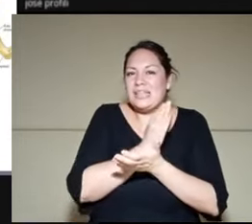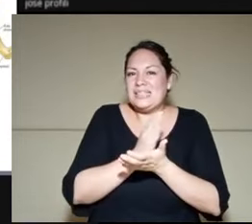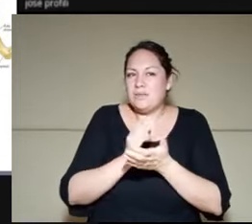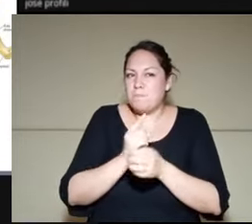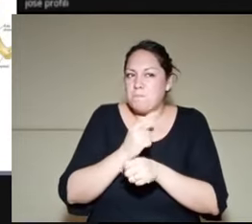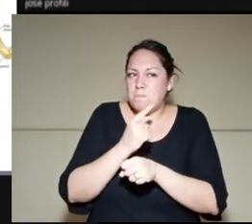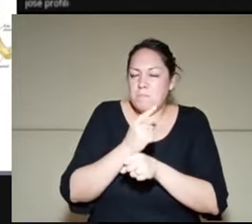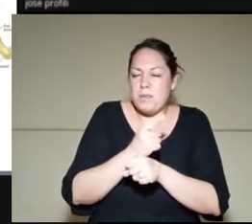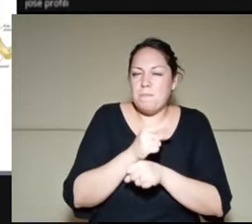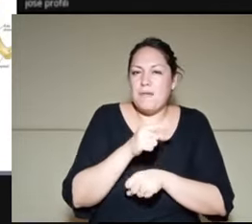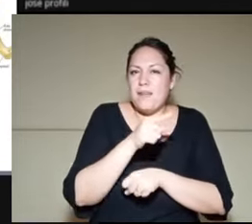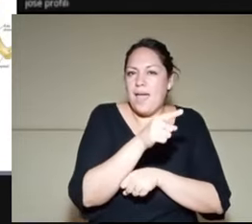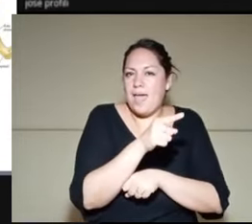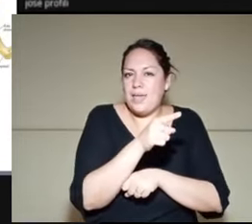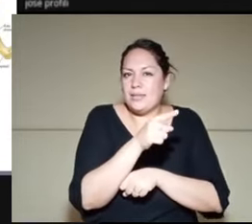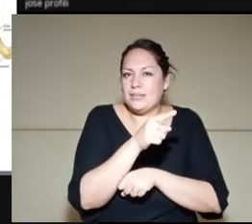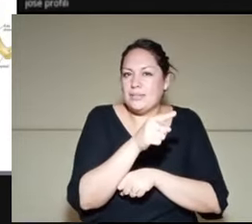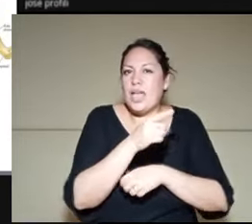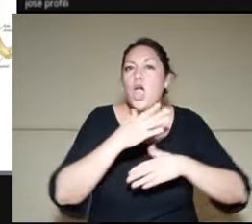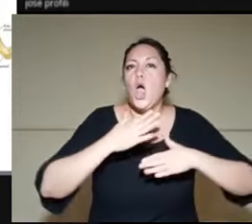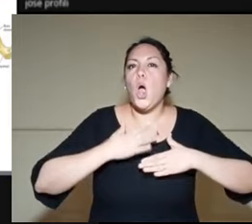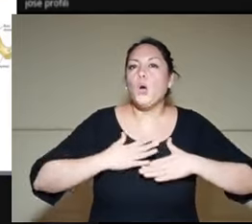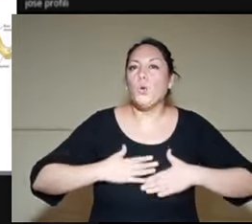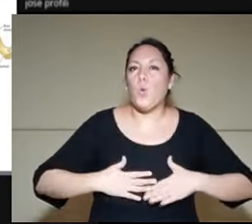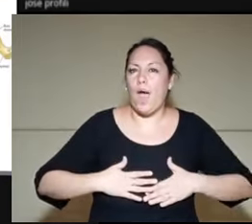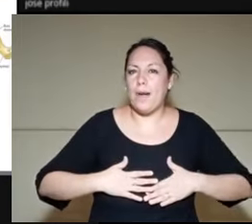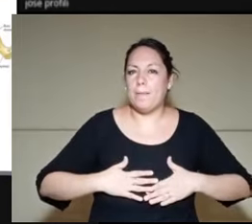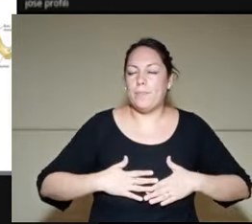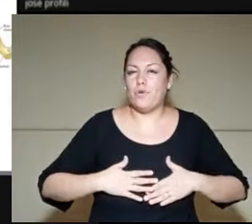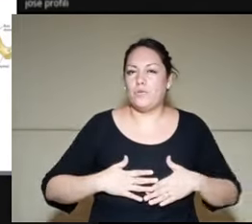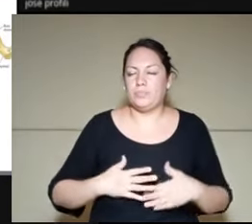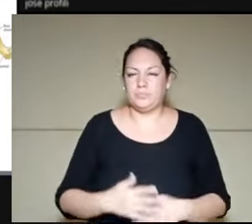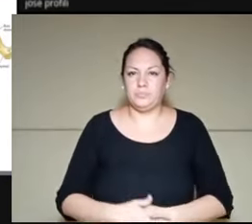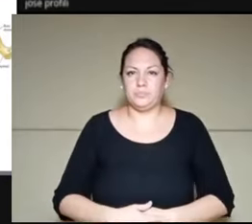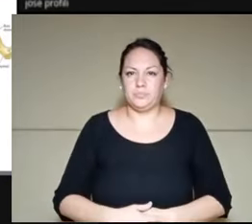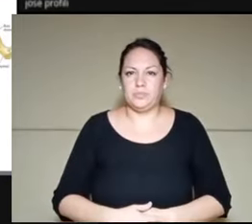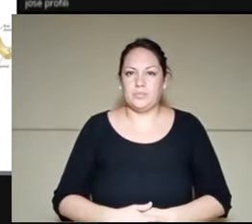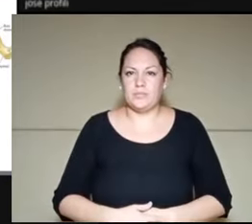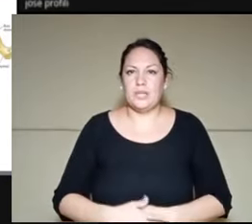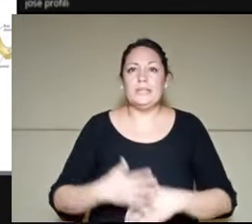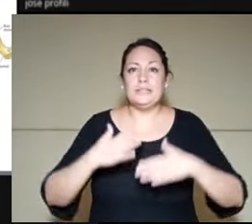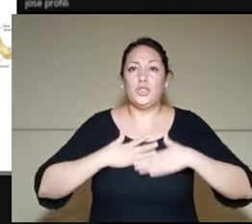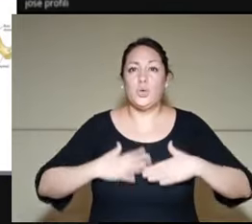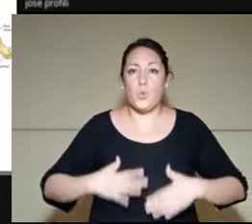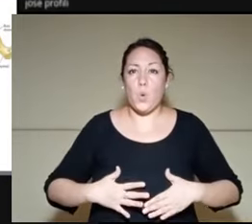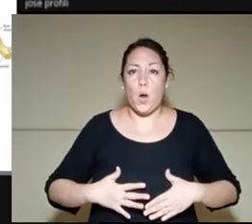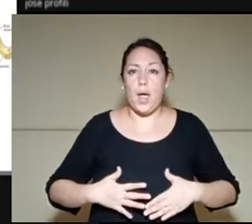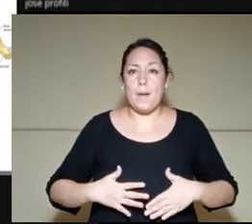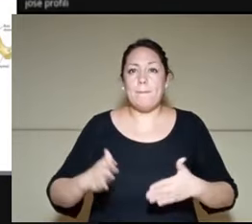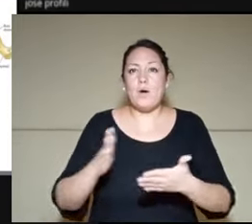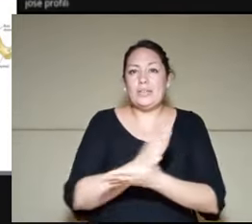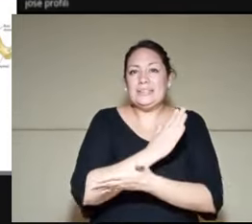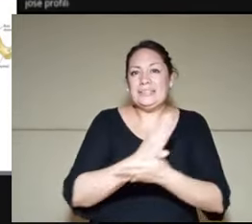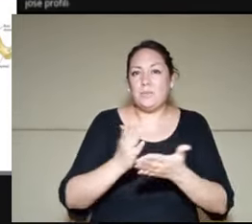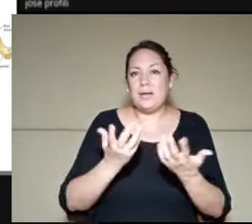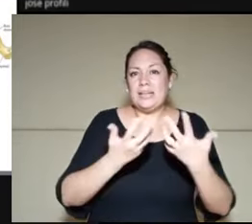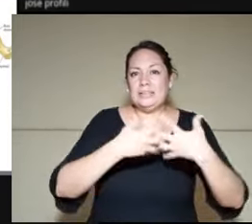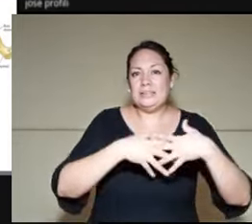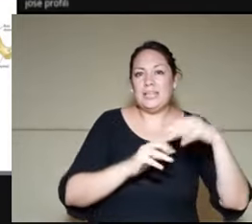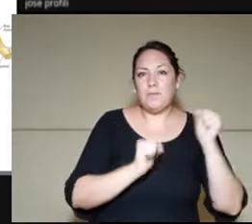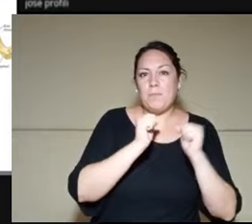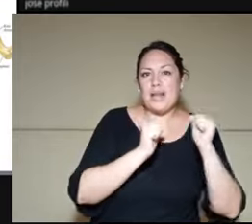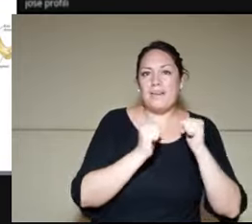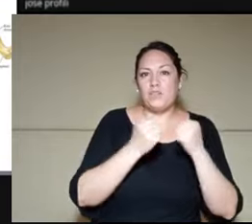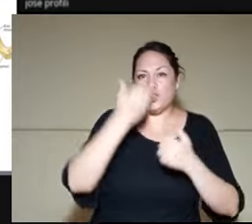primera división que tiene el sistema nervioso es de acuerdo a la anatomía. Y de acuerdo a la anatomía, yo lo voy a dividir en el sistema